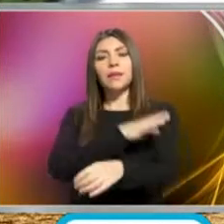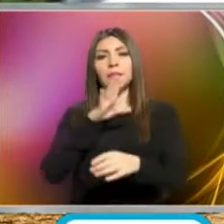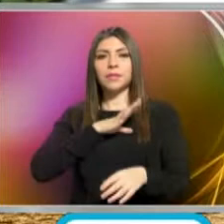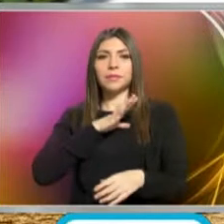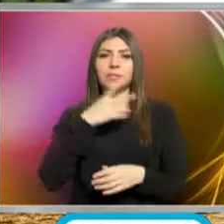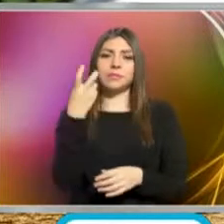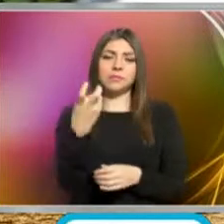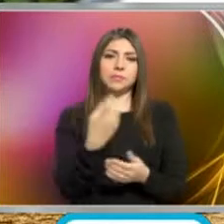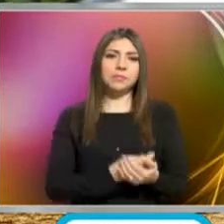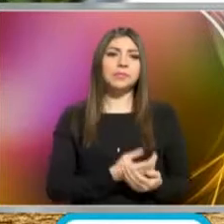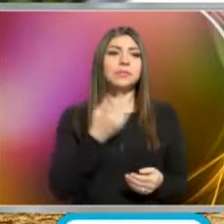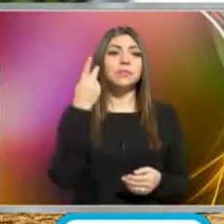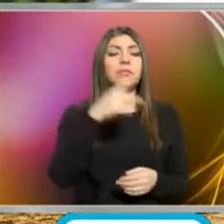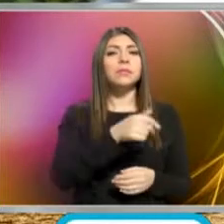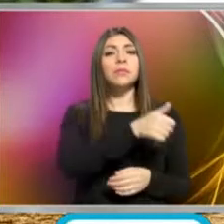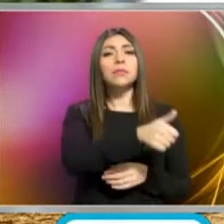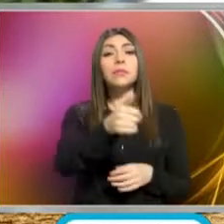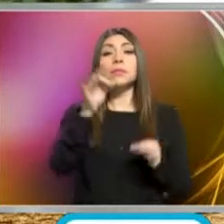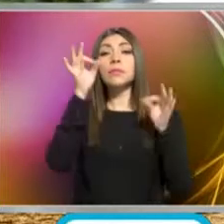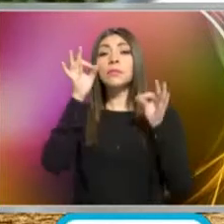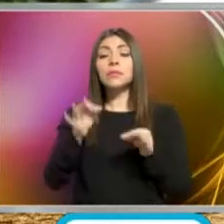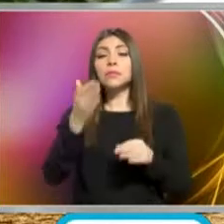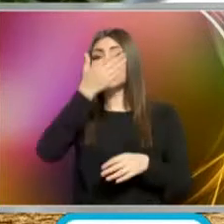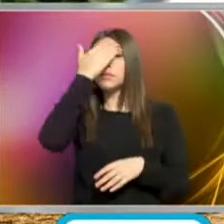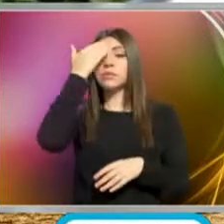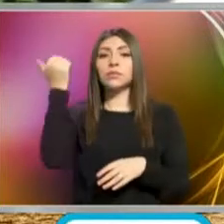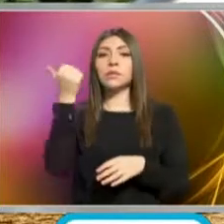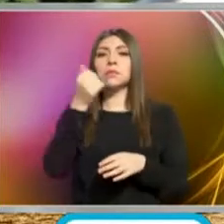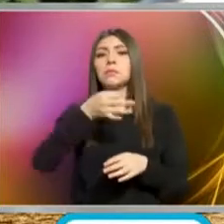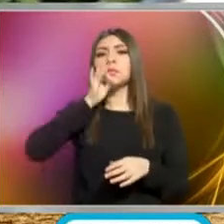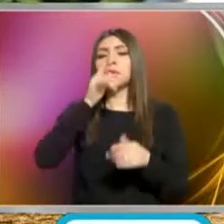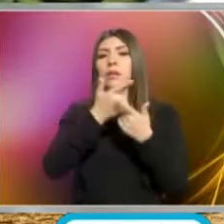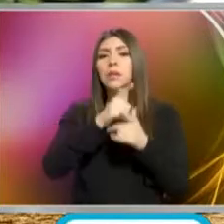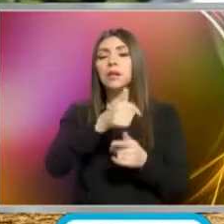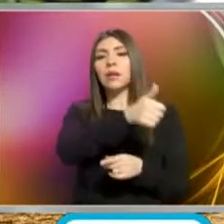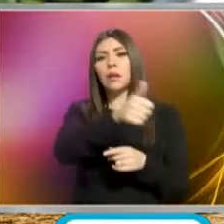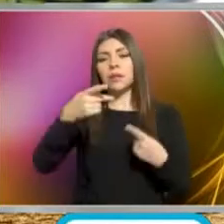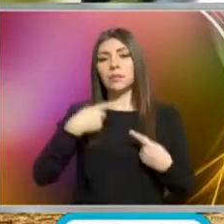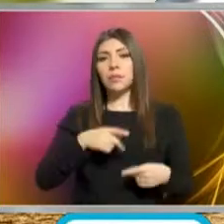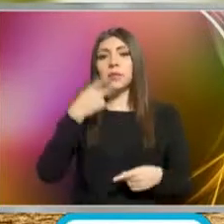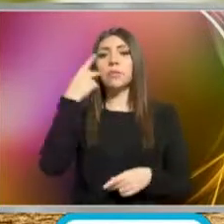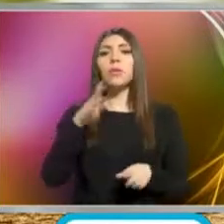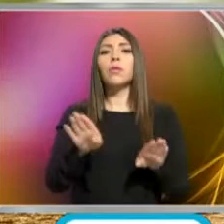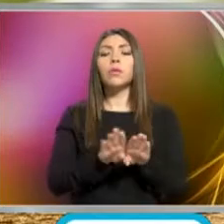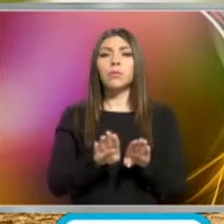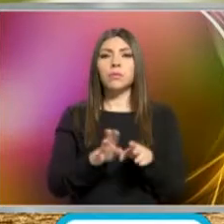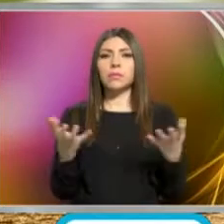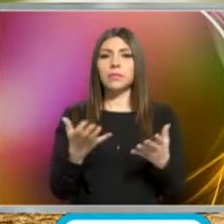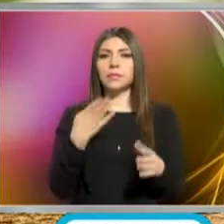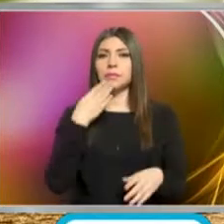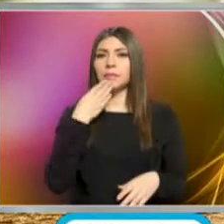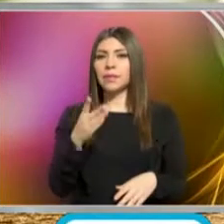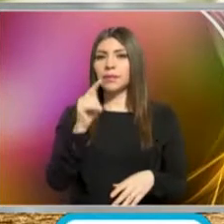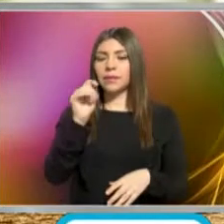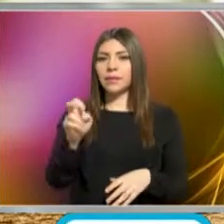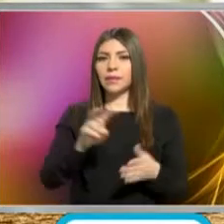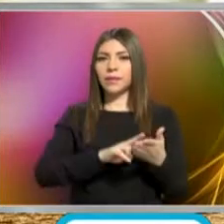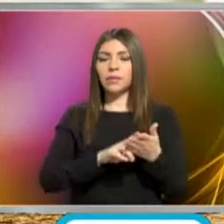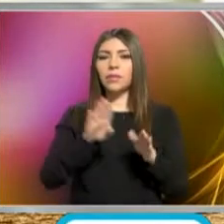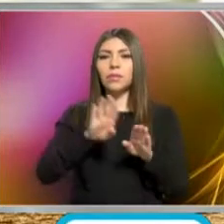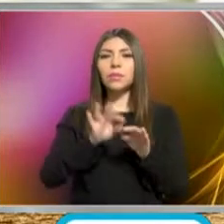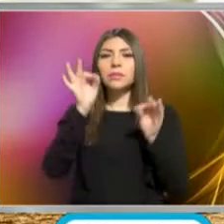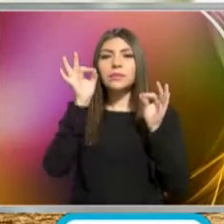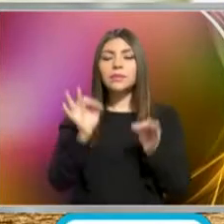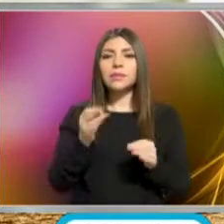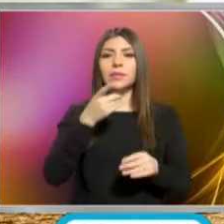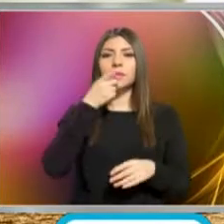de la susceptibilidad que tenga cada quien. Pero ahora, ¿cómo hacer un buen té verde? Exacto. ¿Cuál es la dosis perfecta? Lo importante es, la medida de